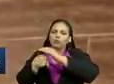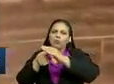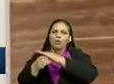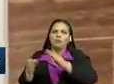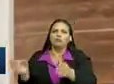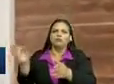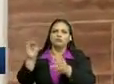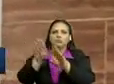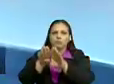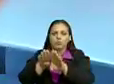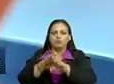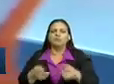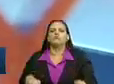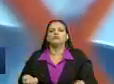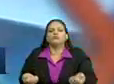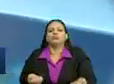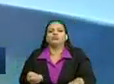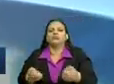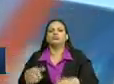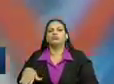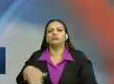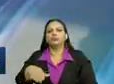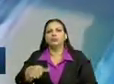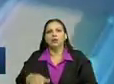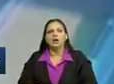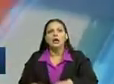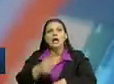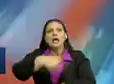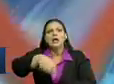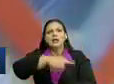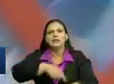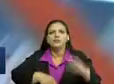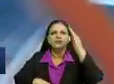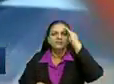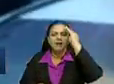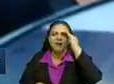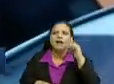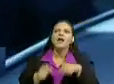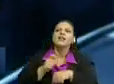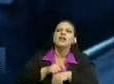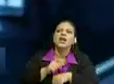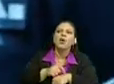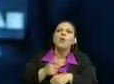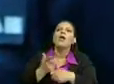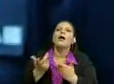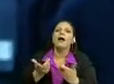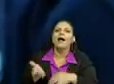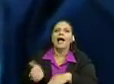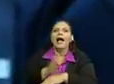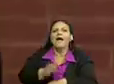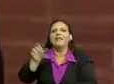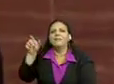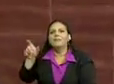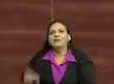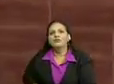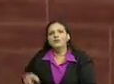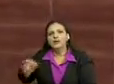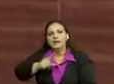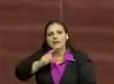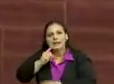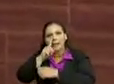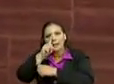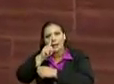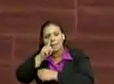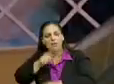país. Así es como horas más tarde los traileros eran interceptados en las vías donde los despojaban de la carga en